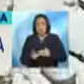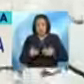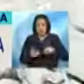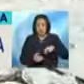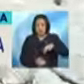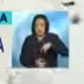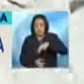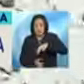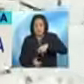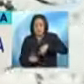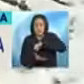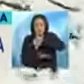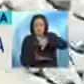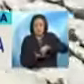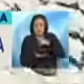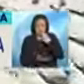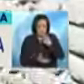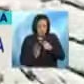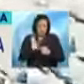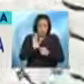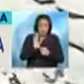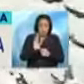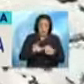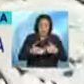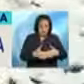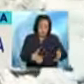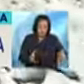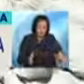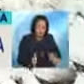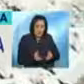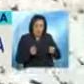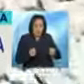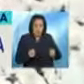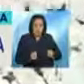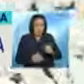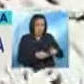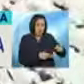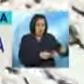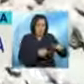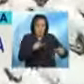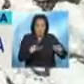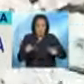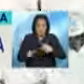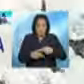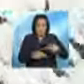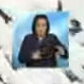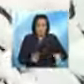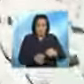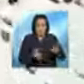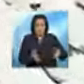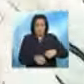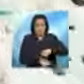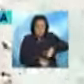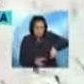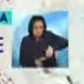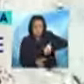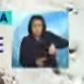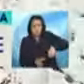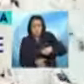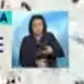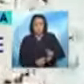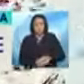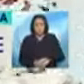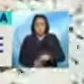para mostrarles la olla común que entre los propios vecinos están haciendo? Están, bueno,